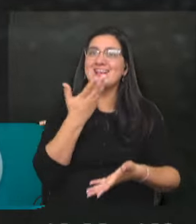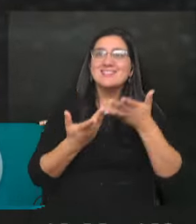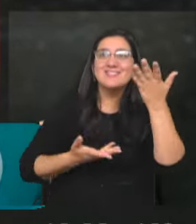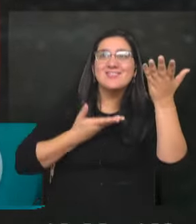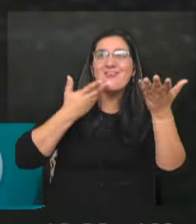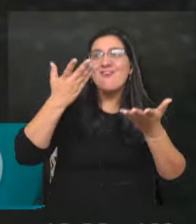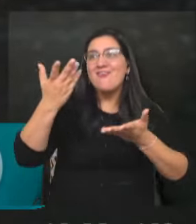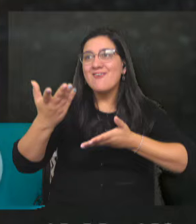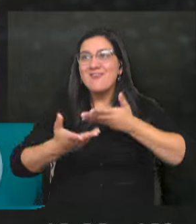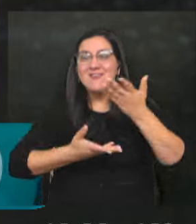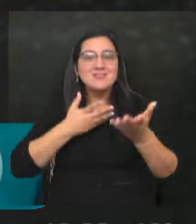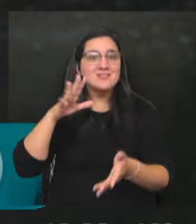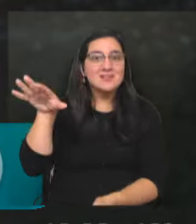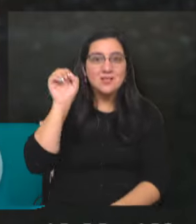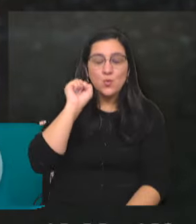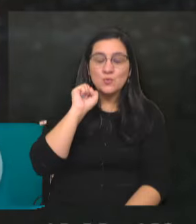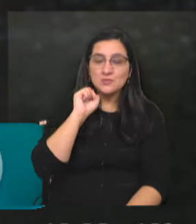escucho y